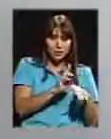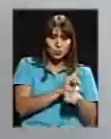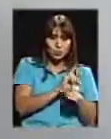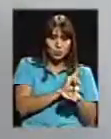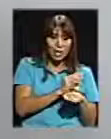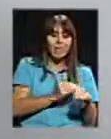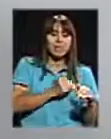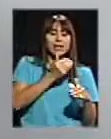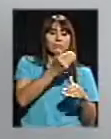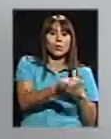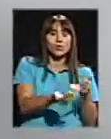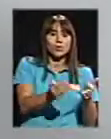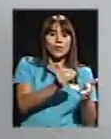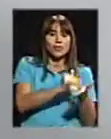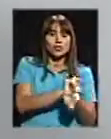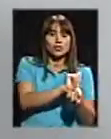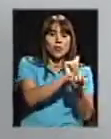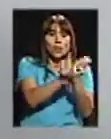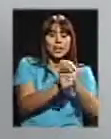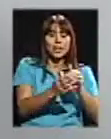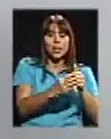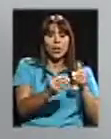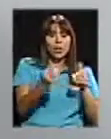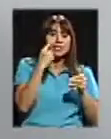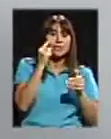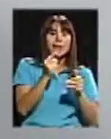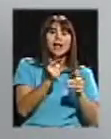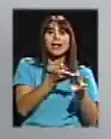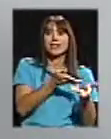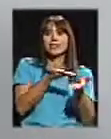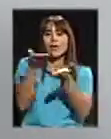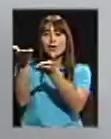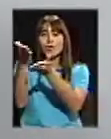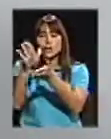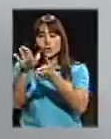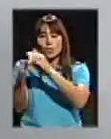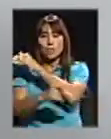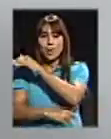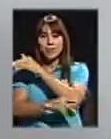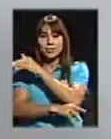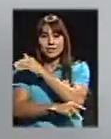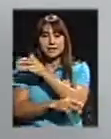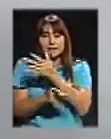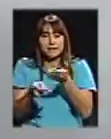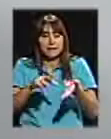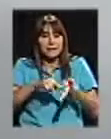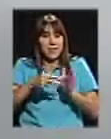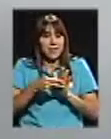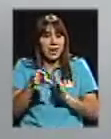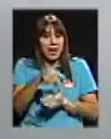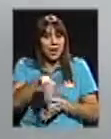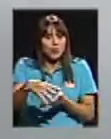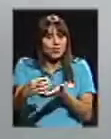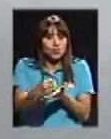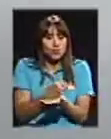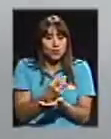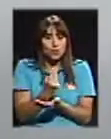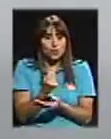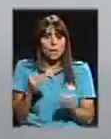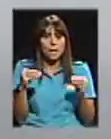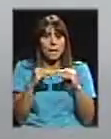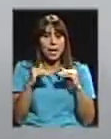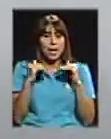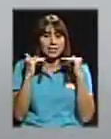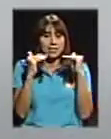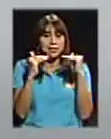Bueno, solo si eso le produjera una ventaja también, una rentabilidad mayor, ¿verdad? Pero pensemos, si